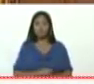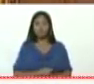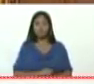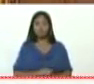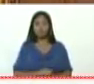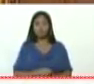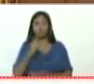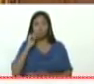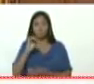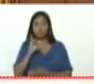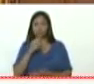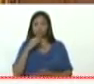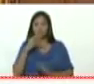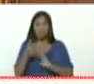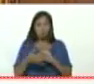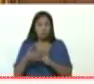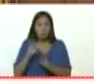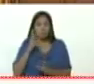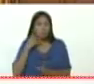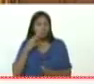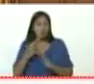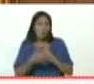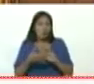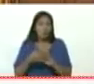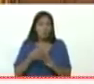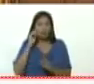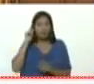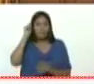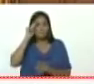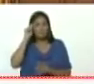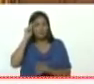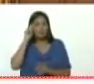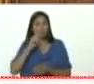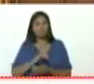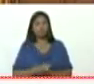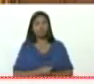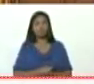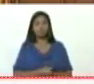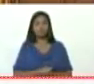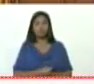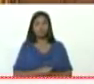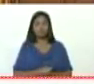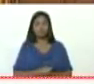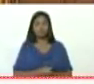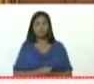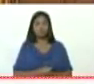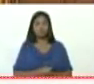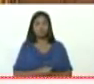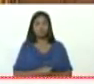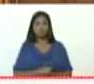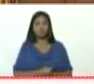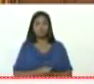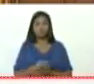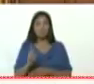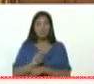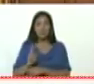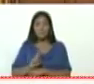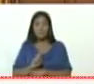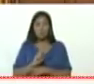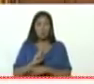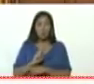¡pac!, sucedió tal cosa en tal sitio, aquí está el video, la inmediatez, se